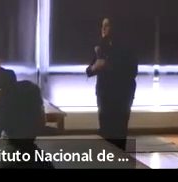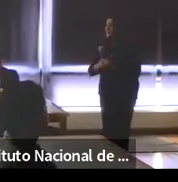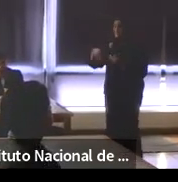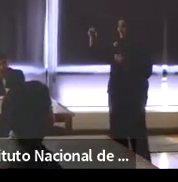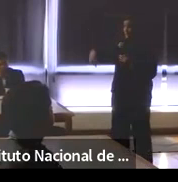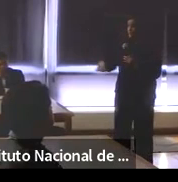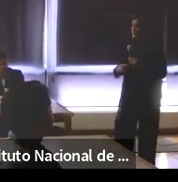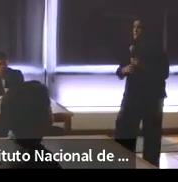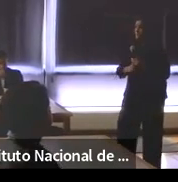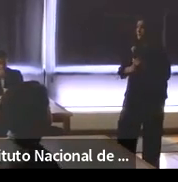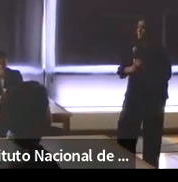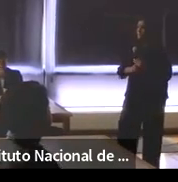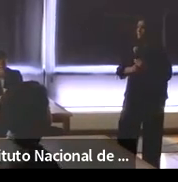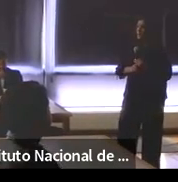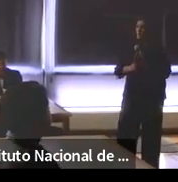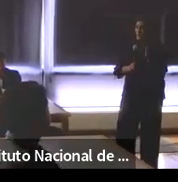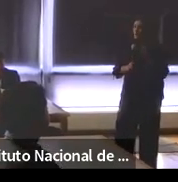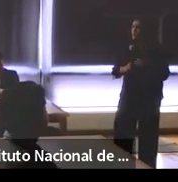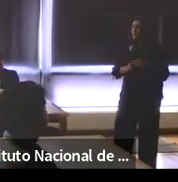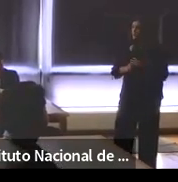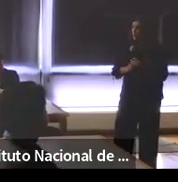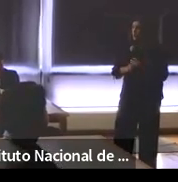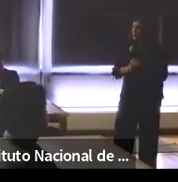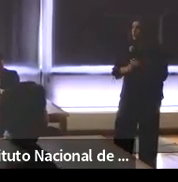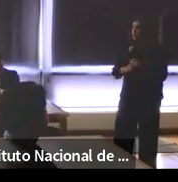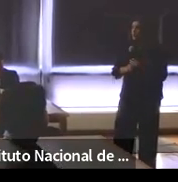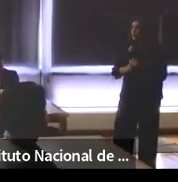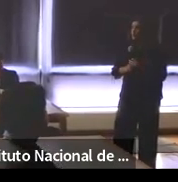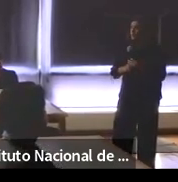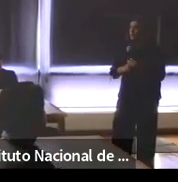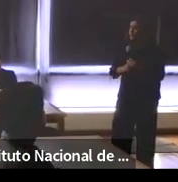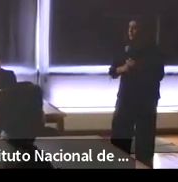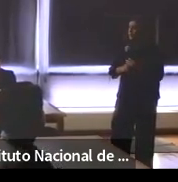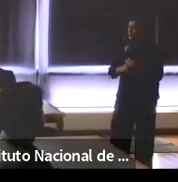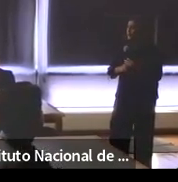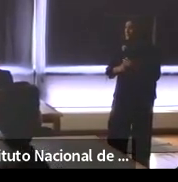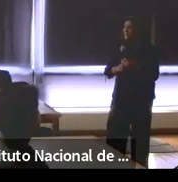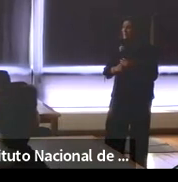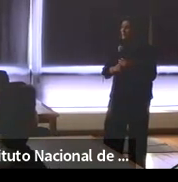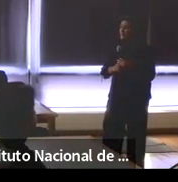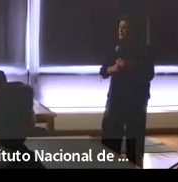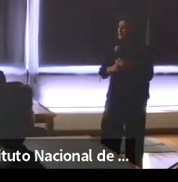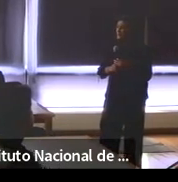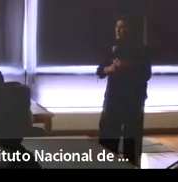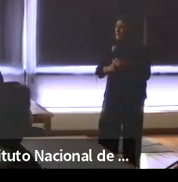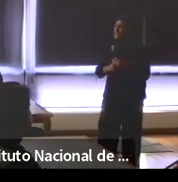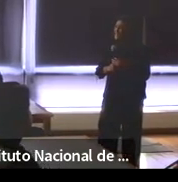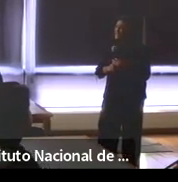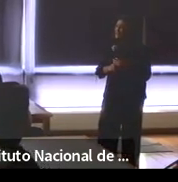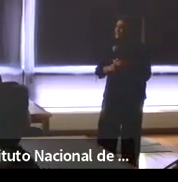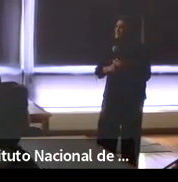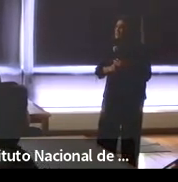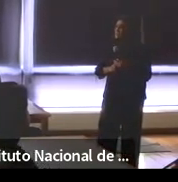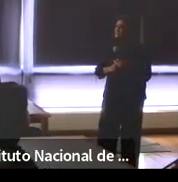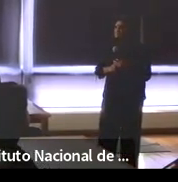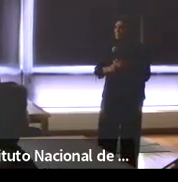tienes que negociar siempre Mario lo intentó lo intentó en